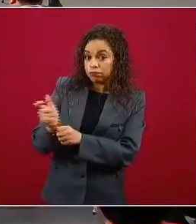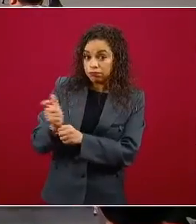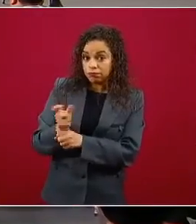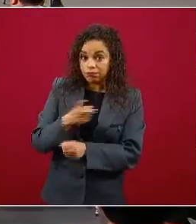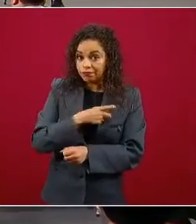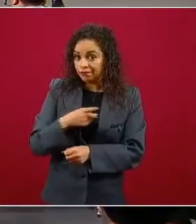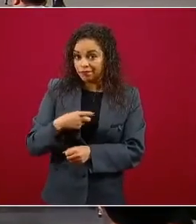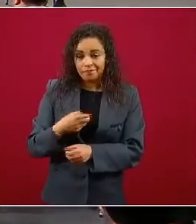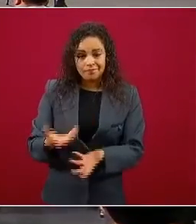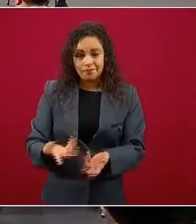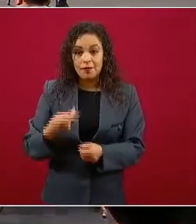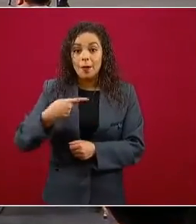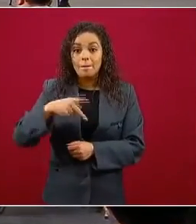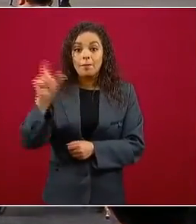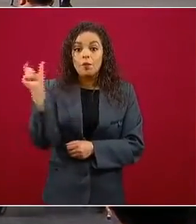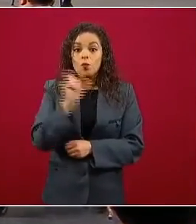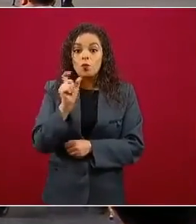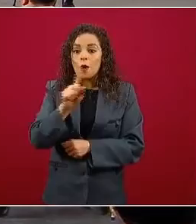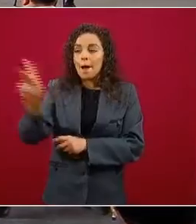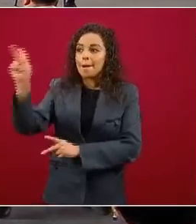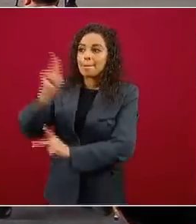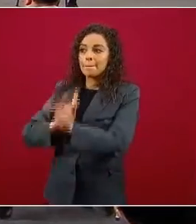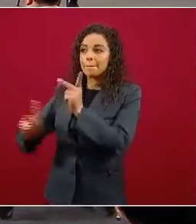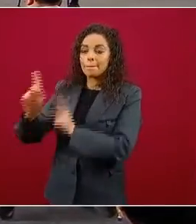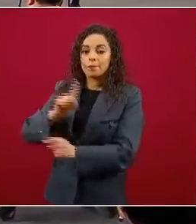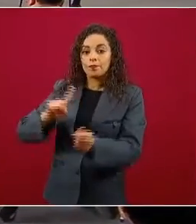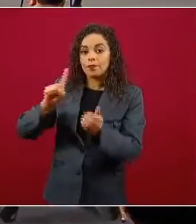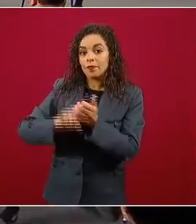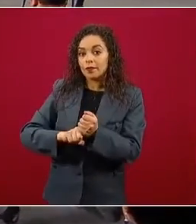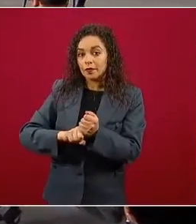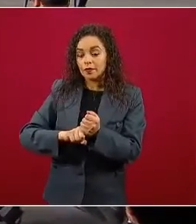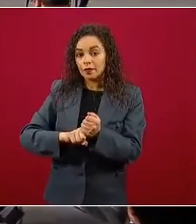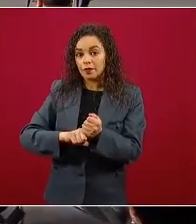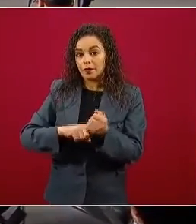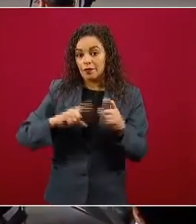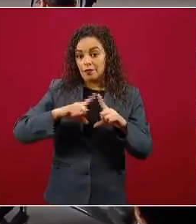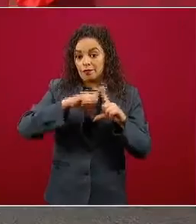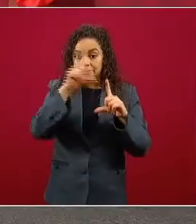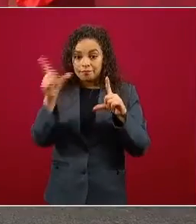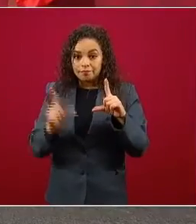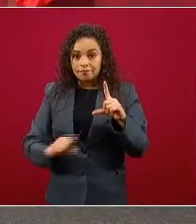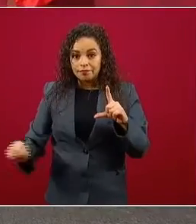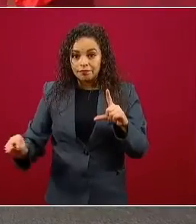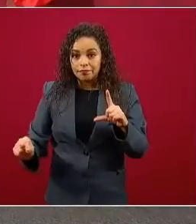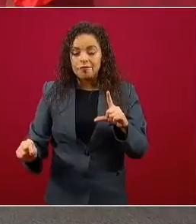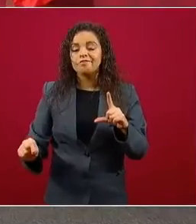pero la deuda pública sí. Esa es la diferencia.